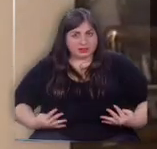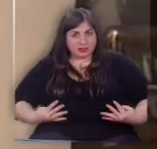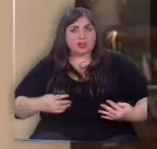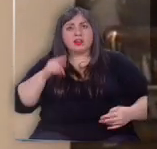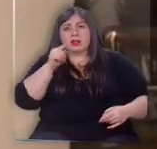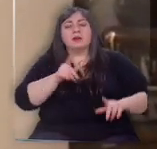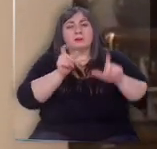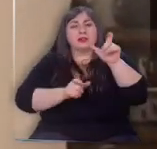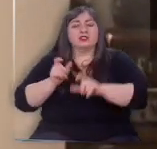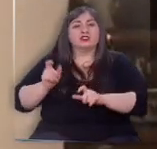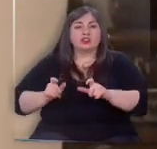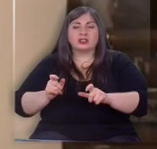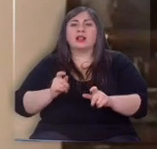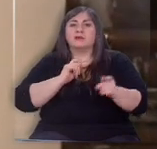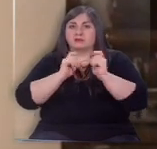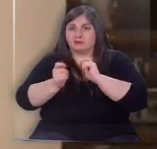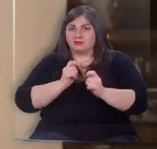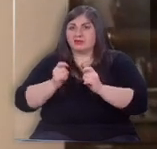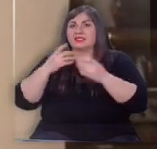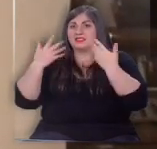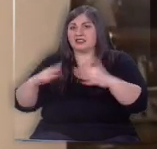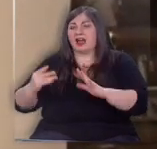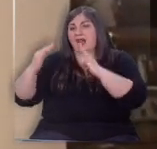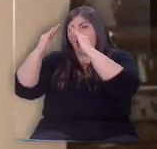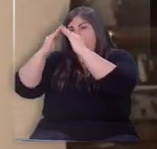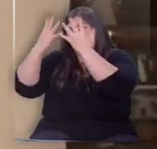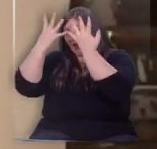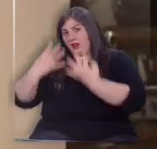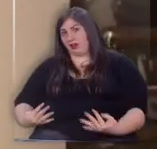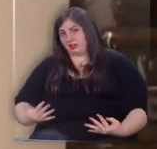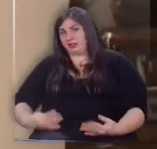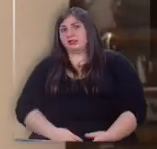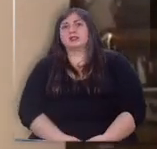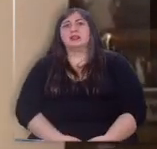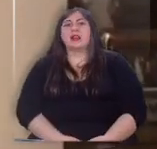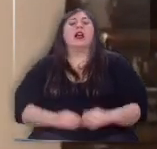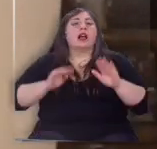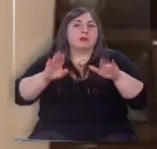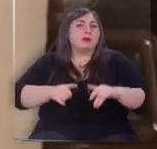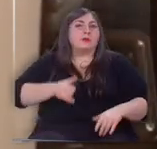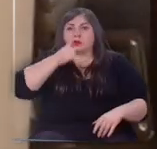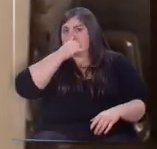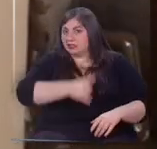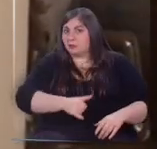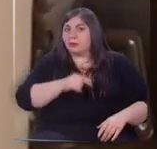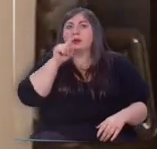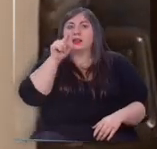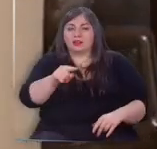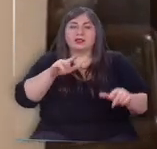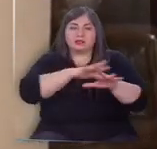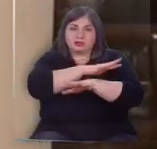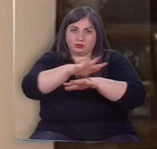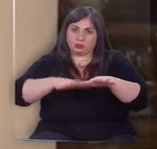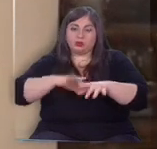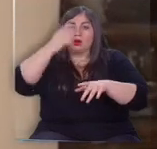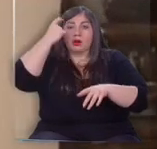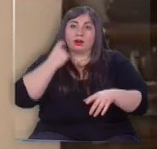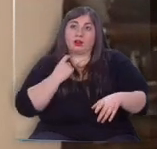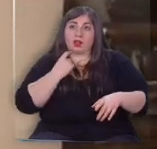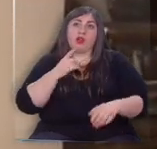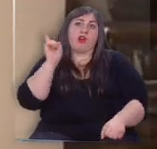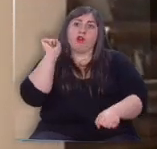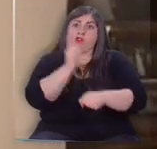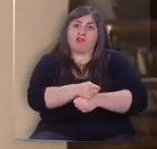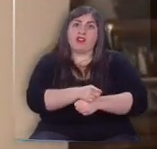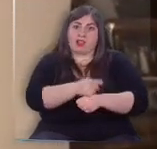son población de riesgo van a quedar en arresto domiciliario. Al mismo tiempo, esta situación, creo, obliga